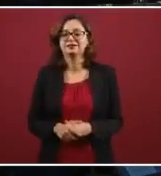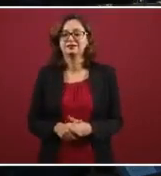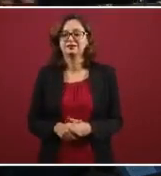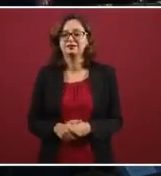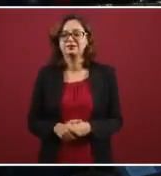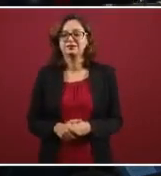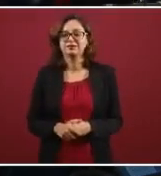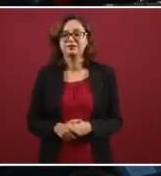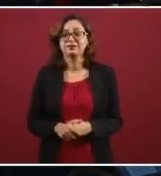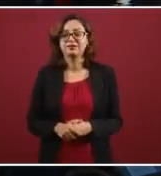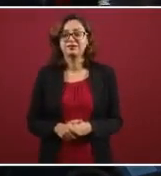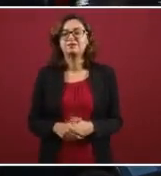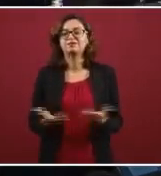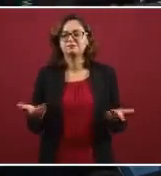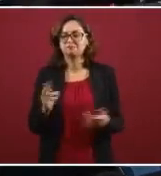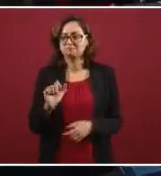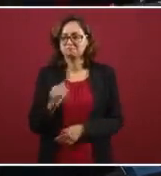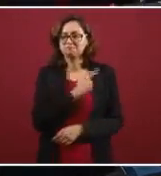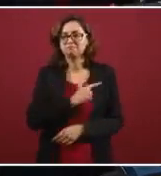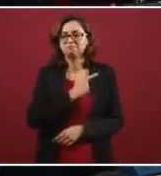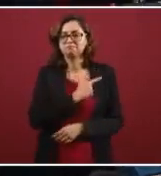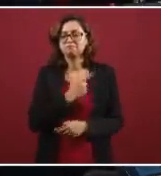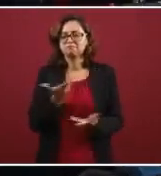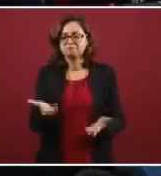Pues ahora sí a la orden, ¿cómo no?